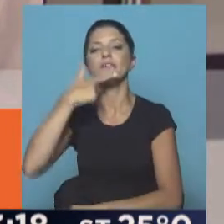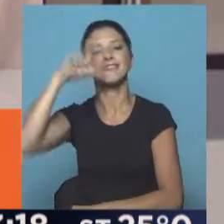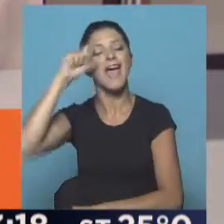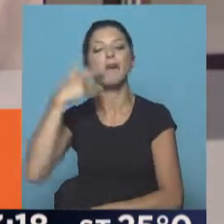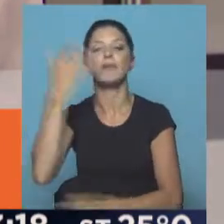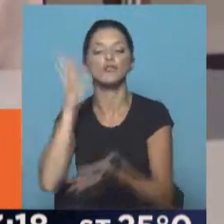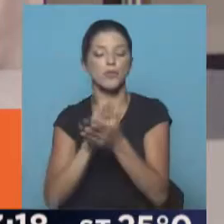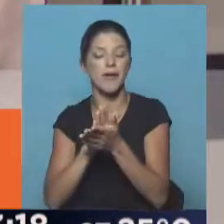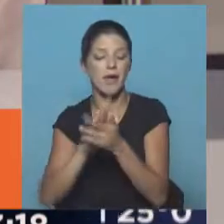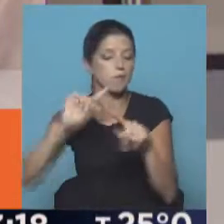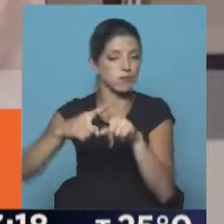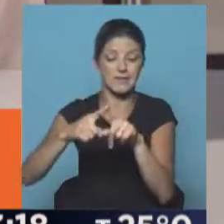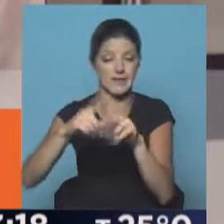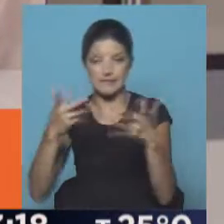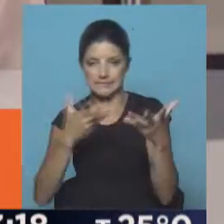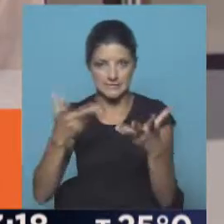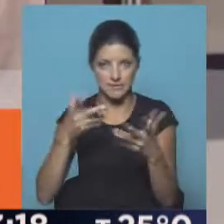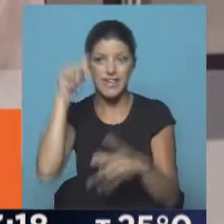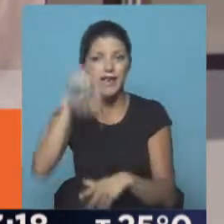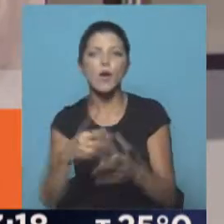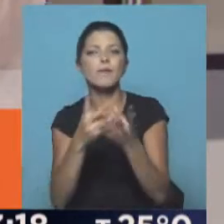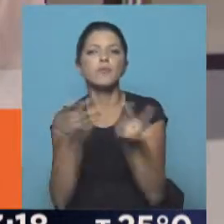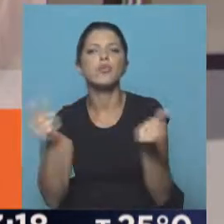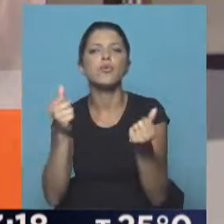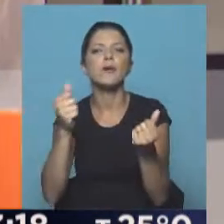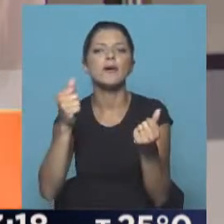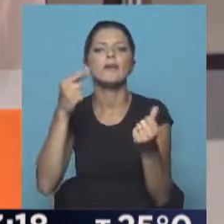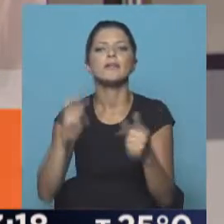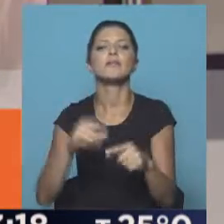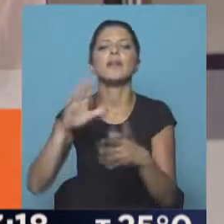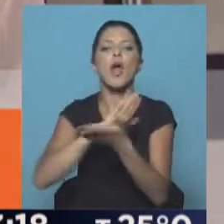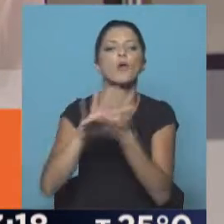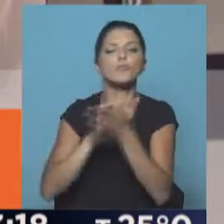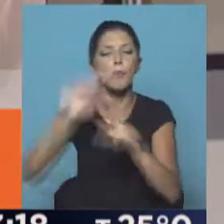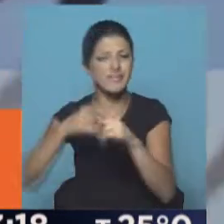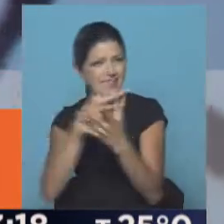¿Uno podría decir que llegó el final para la era de la corrección política con Donald Trump?